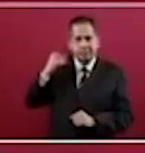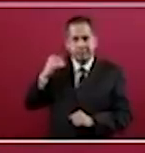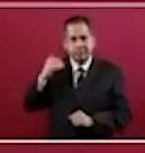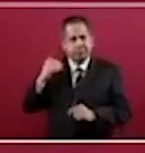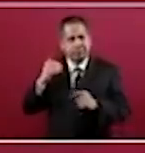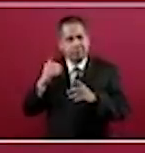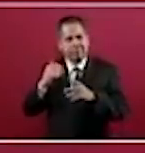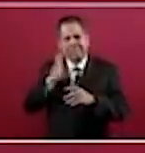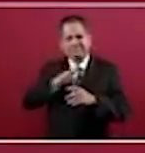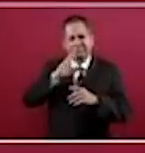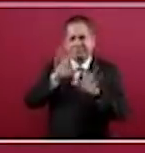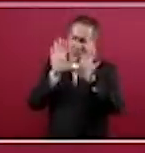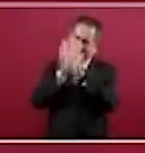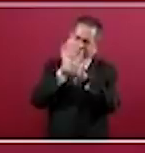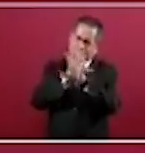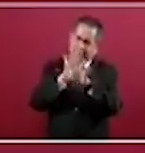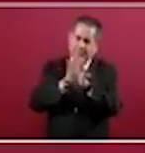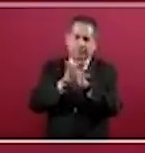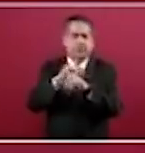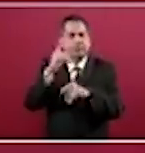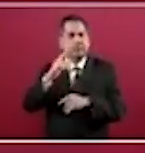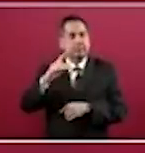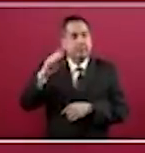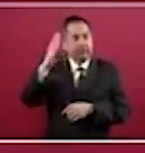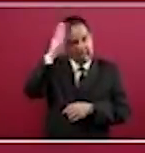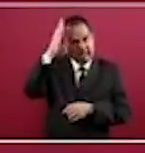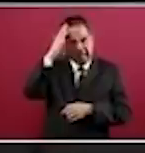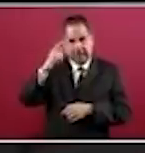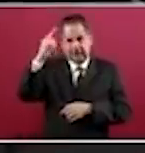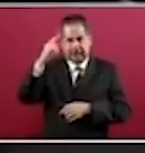ajuste arriba, solo se cortó el copete